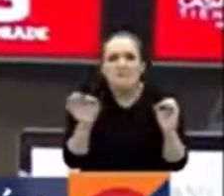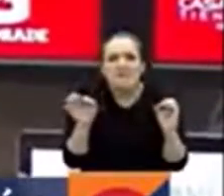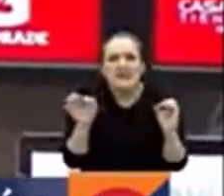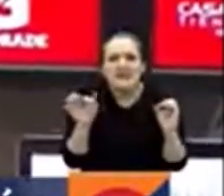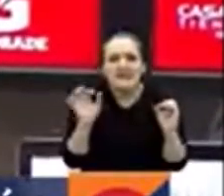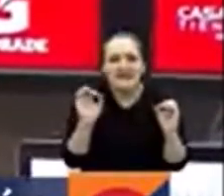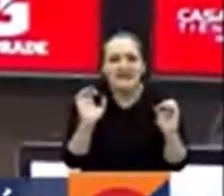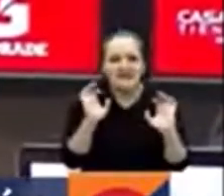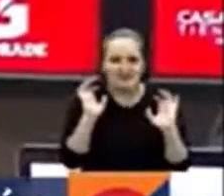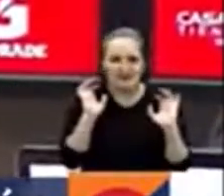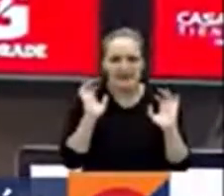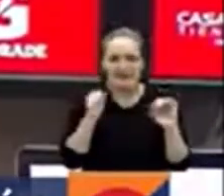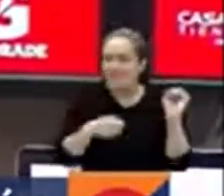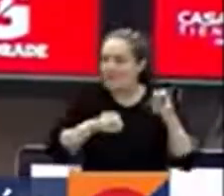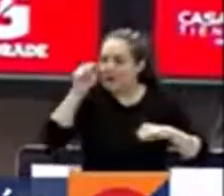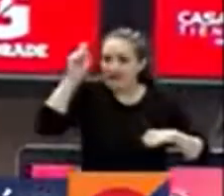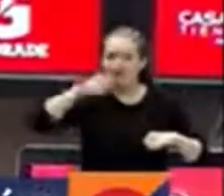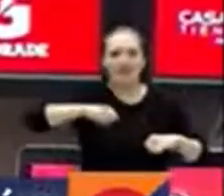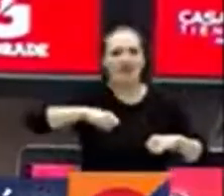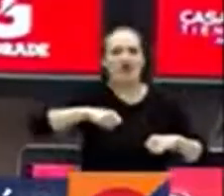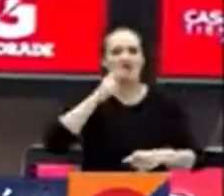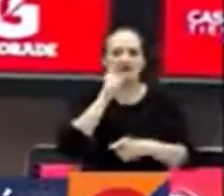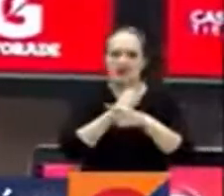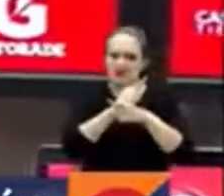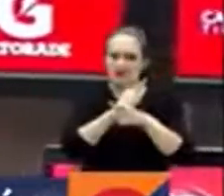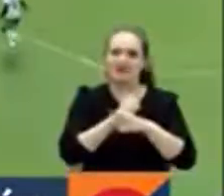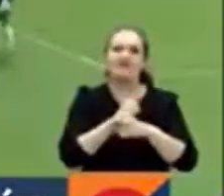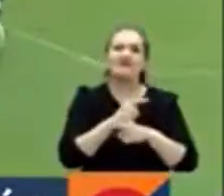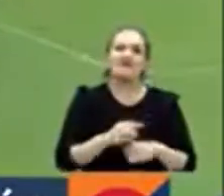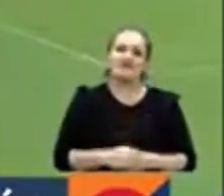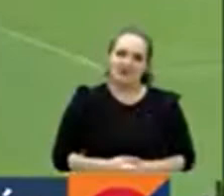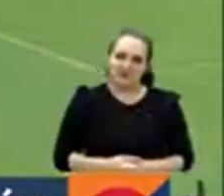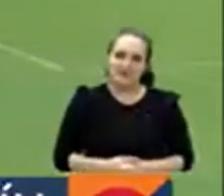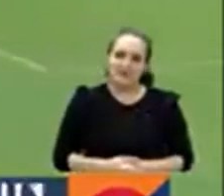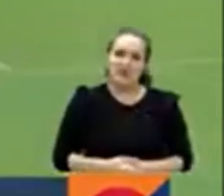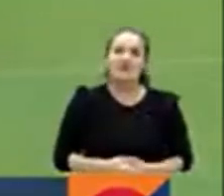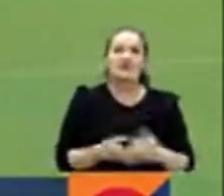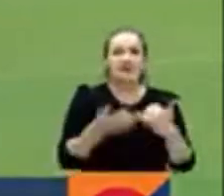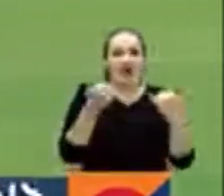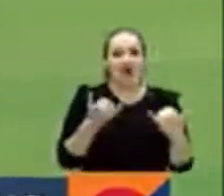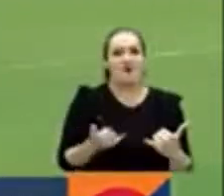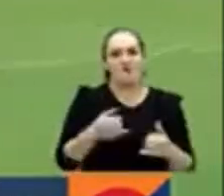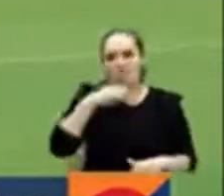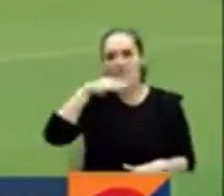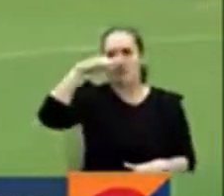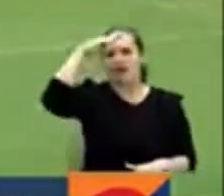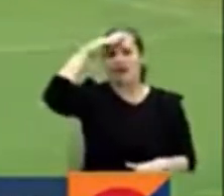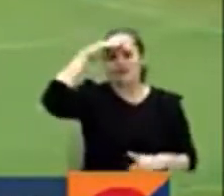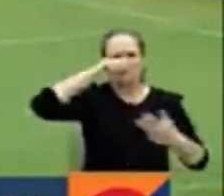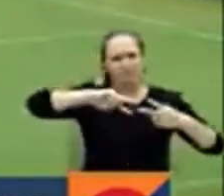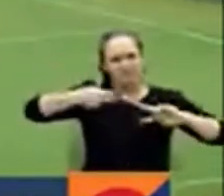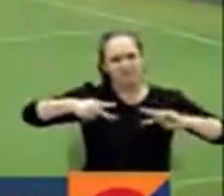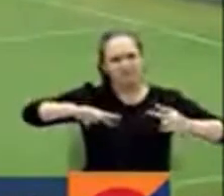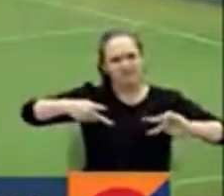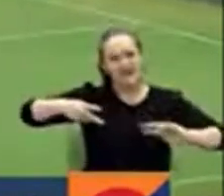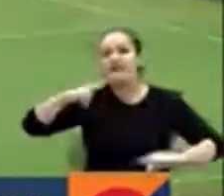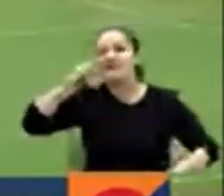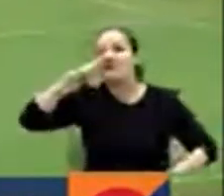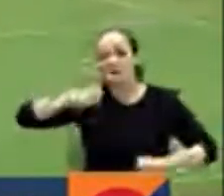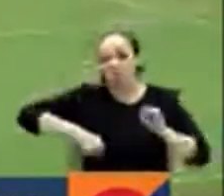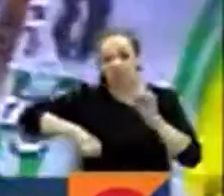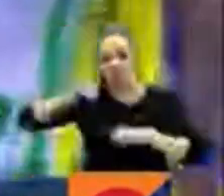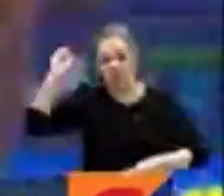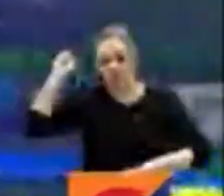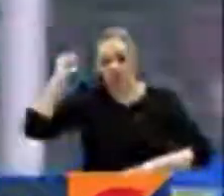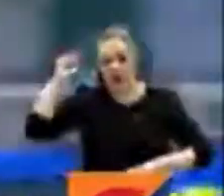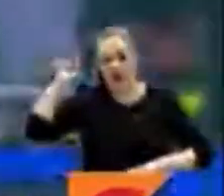0-0. Este partido había que ganar. Y ustedes saben por qué. Los equipos de Medellín tienen contrastes. Nacional ganó, pero los